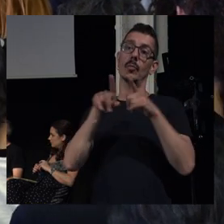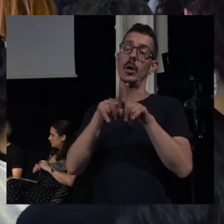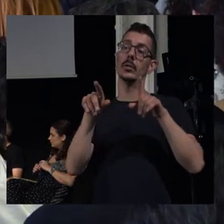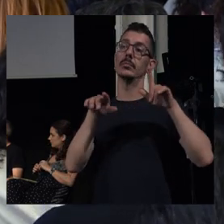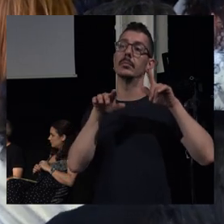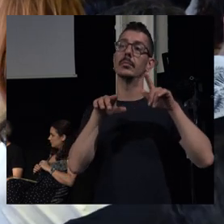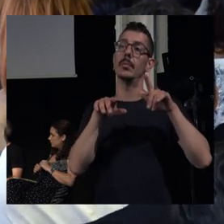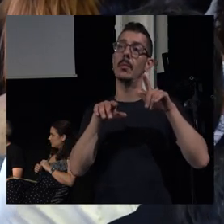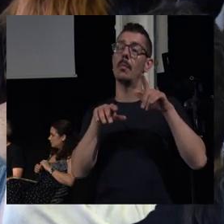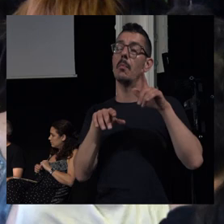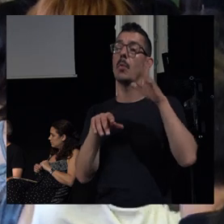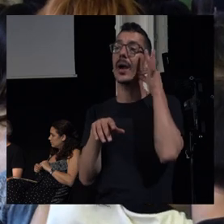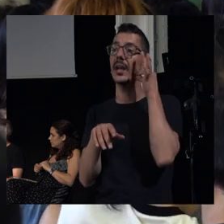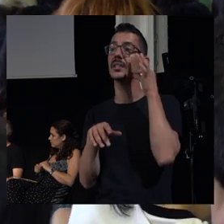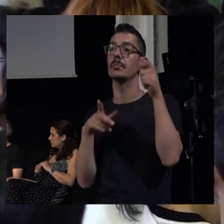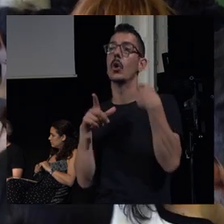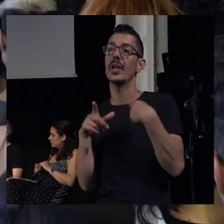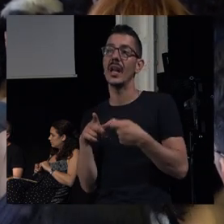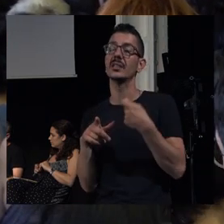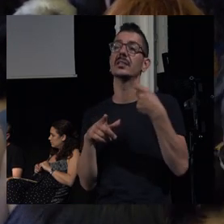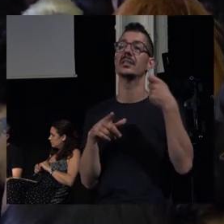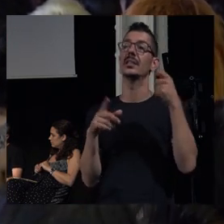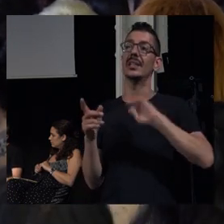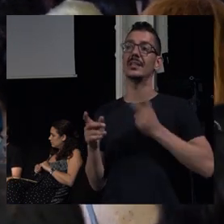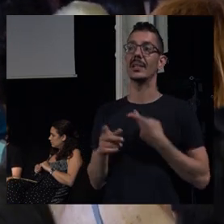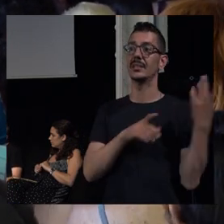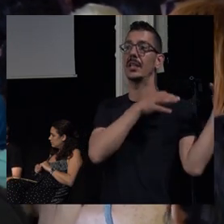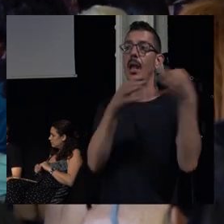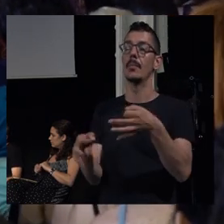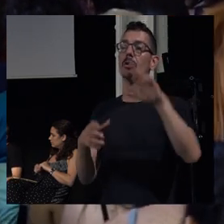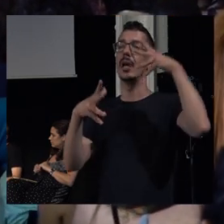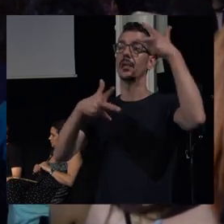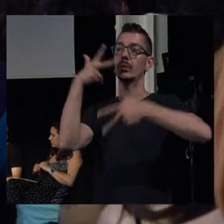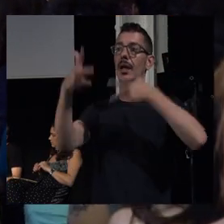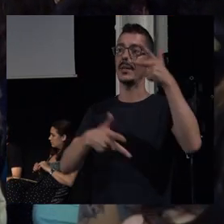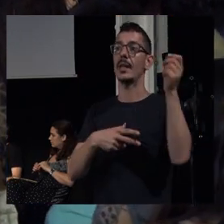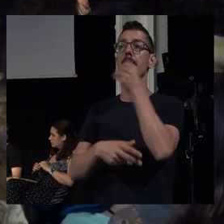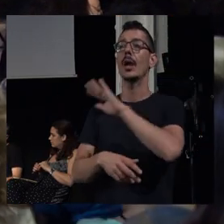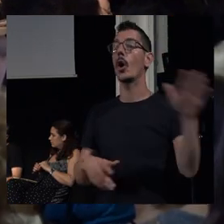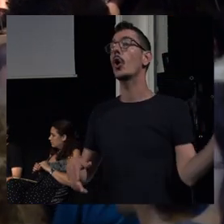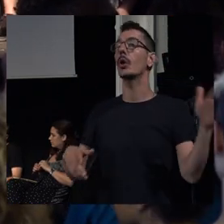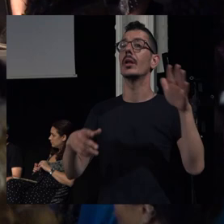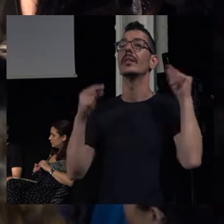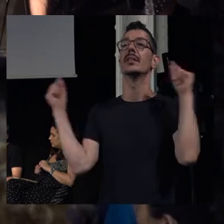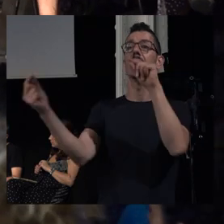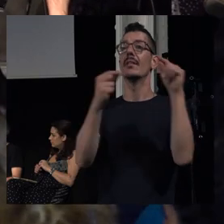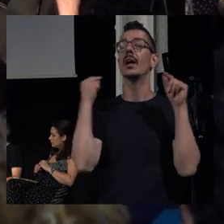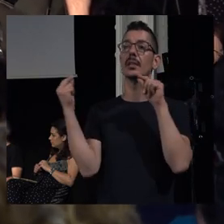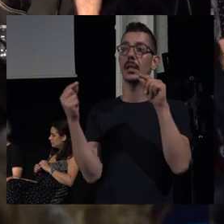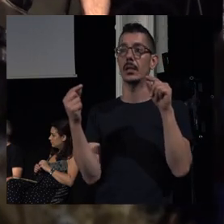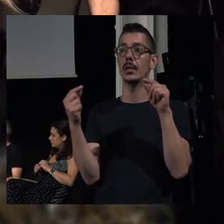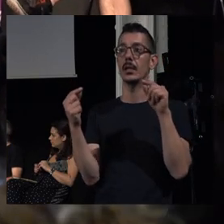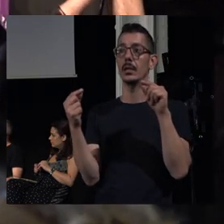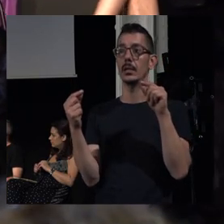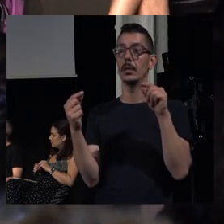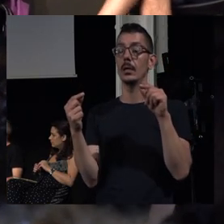esencializante. Mujeres, boyeras y trans, lo llevamos a Euskal Herria. Y el mejor debate que hemos tenido en Euskal Herria es cuando las negras nos han llamado